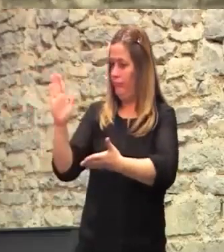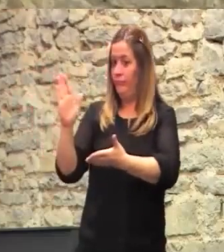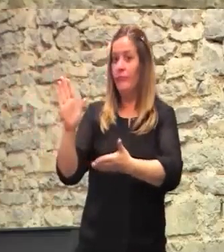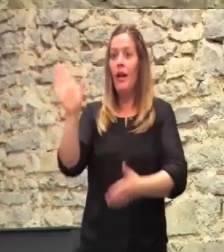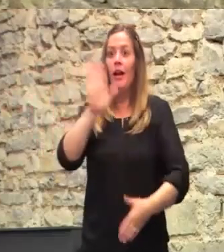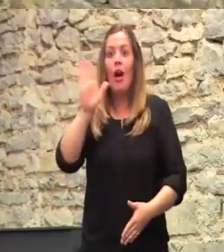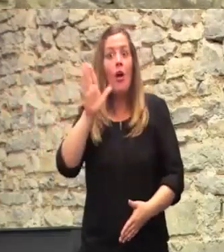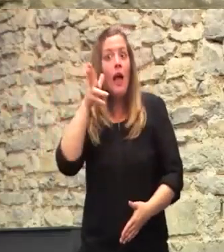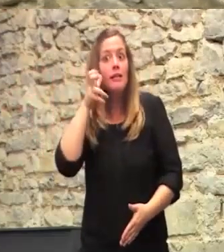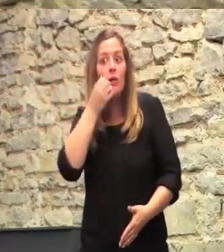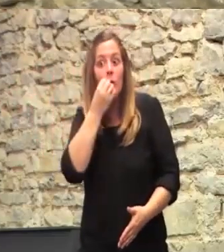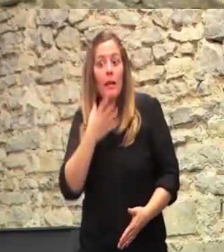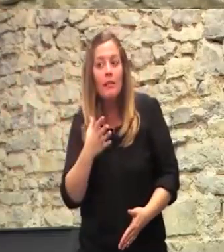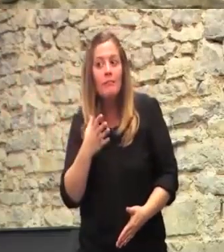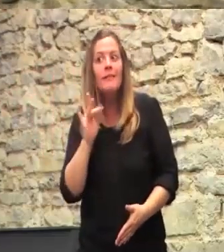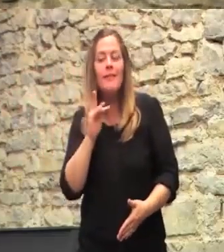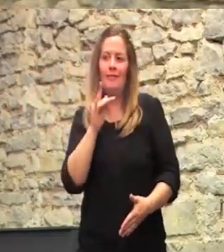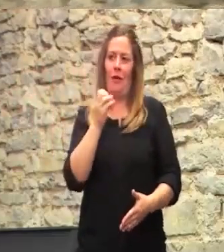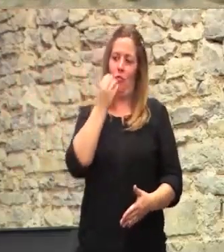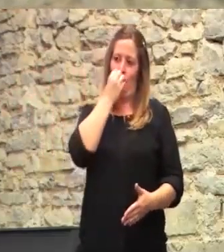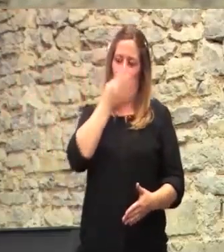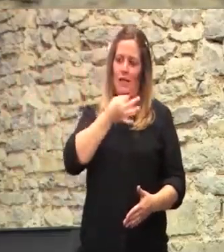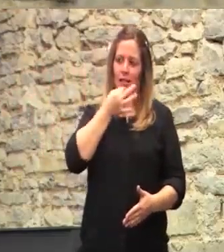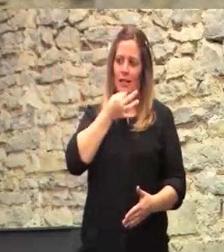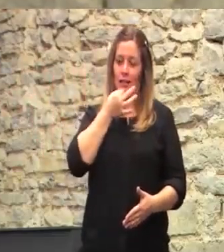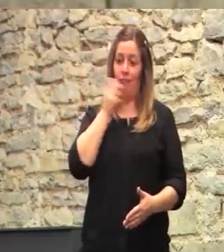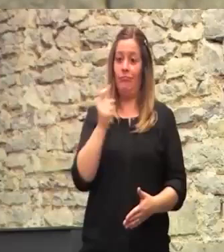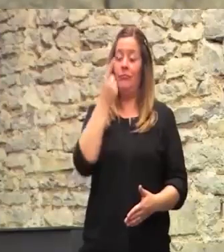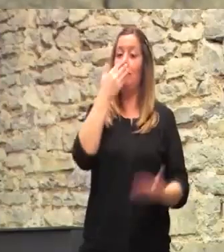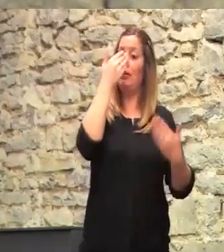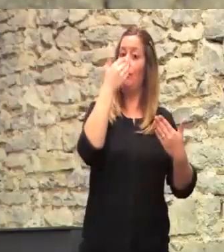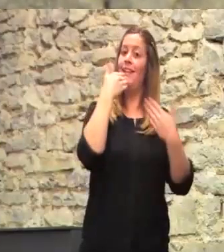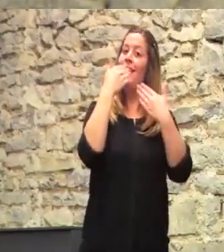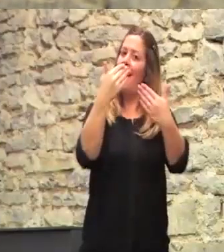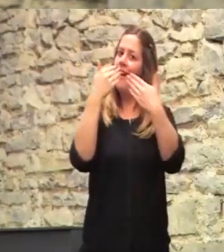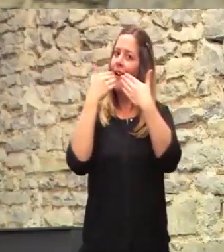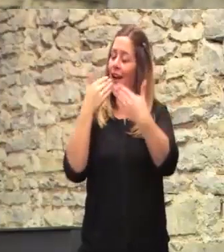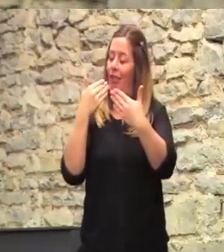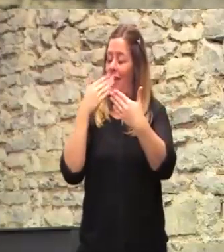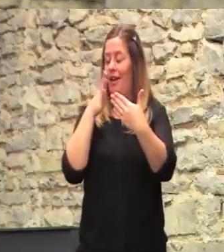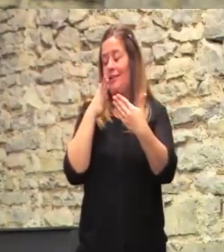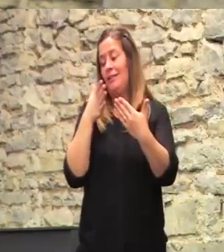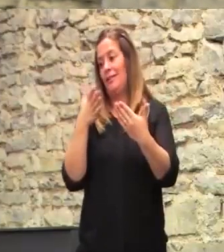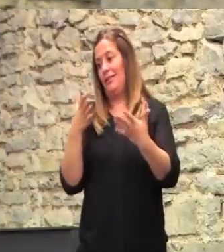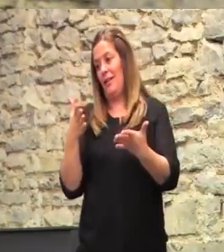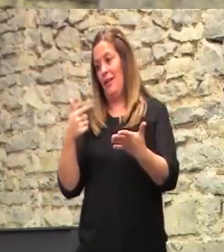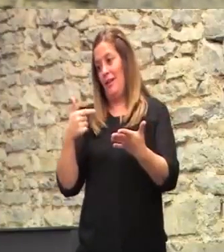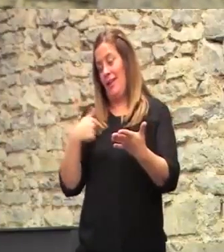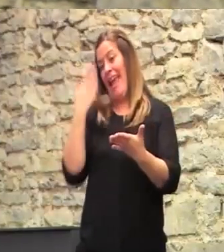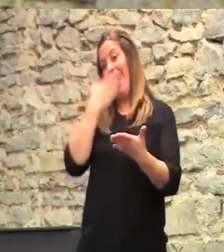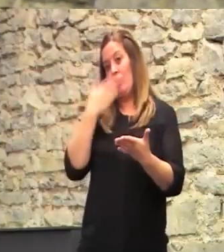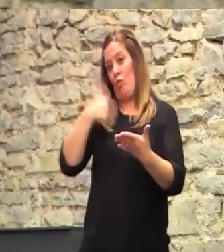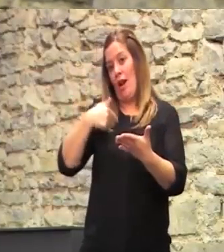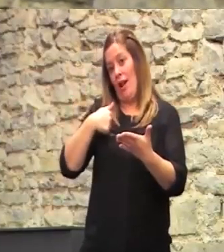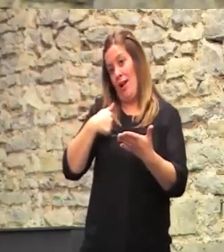bien y bueno buenas tardes primero agradecer la invitación de la escuela